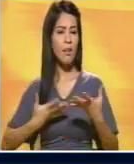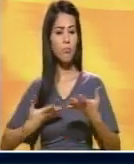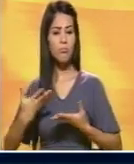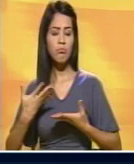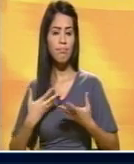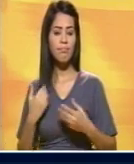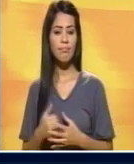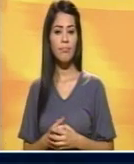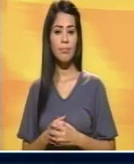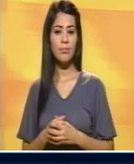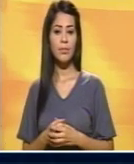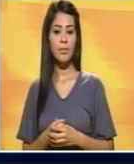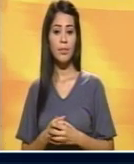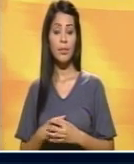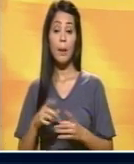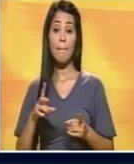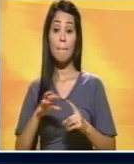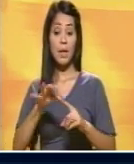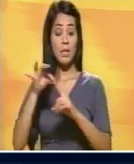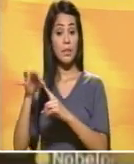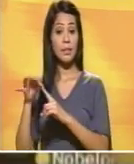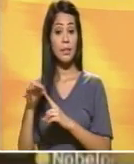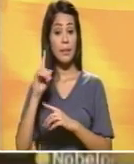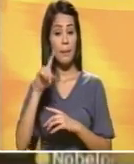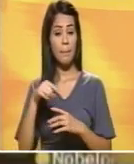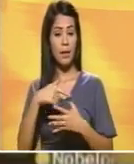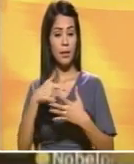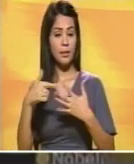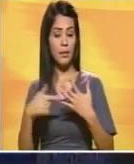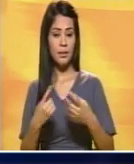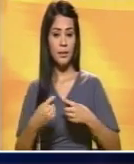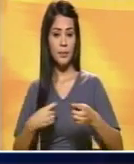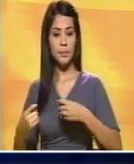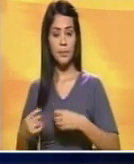afectan las decisiones individuales y las tendencias en el mercado.